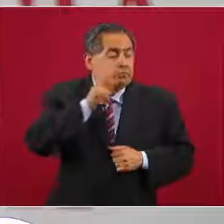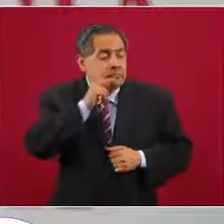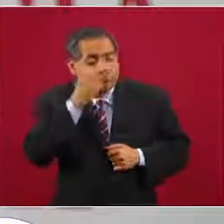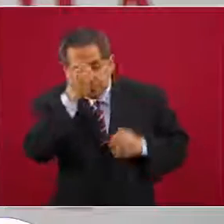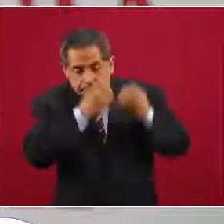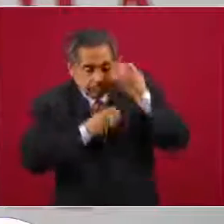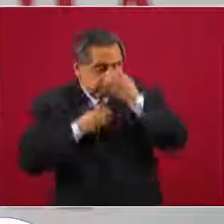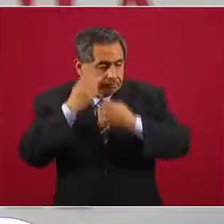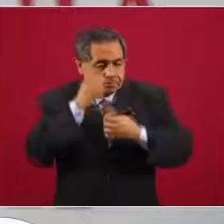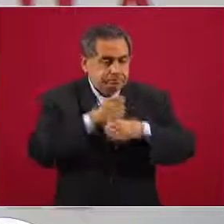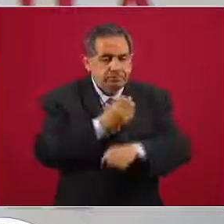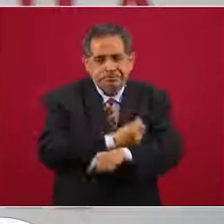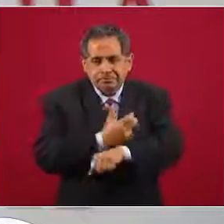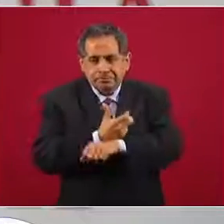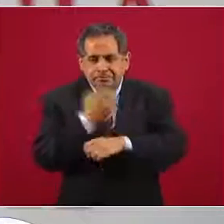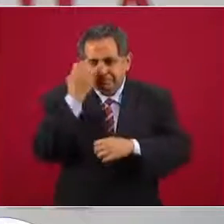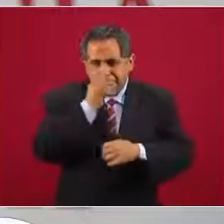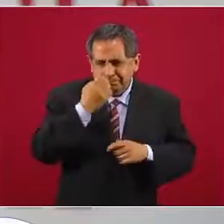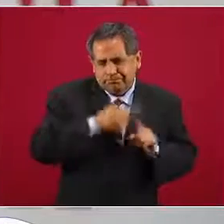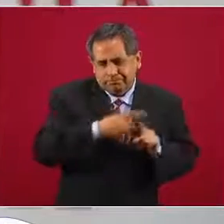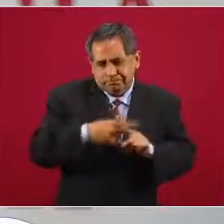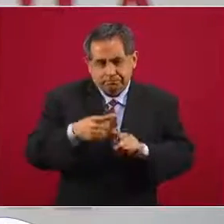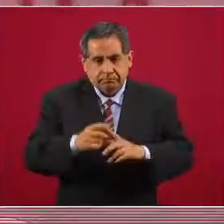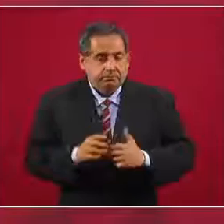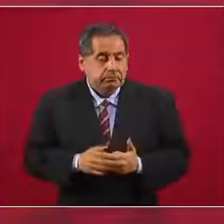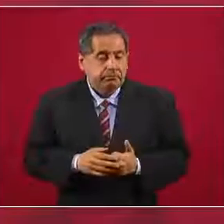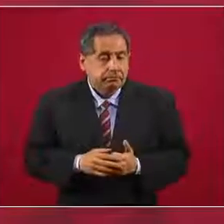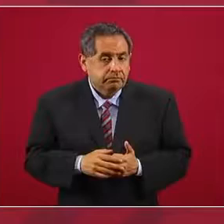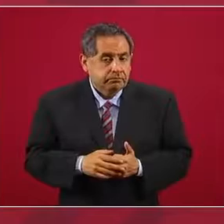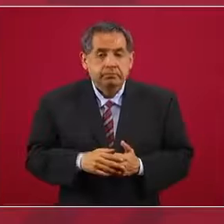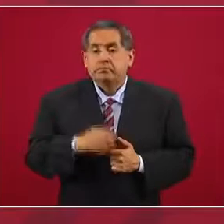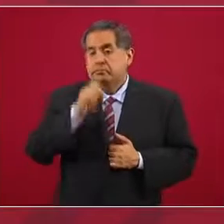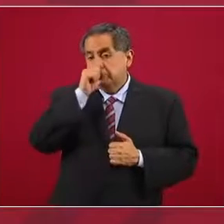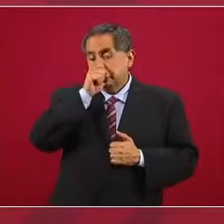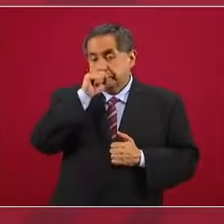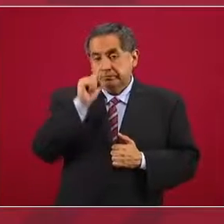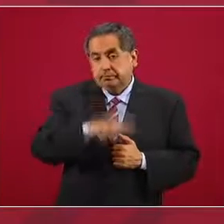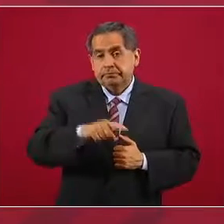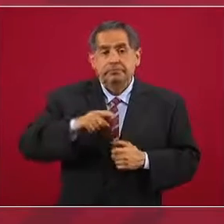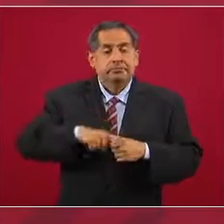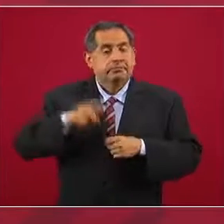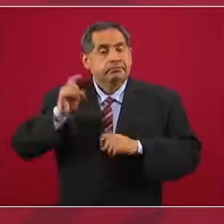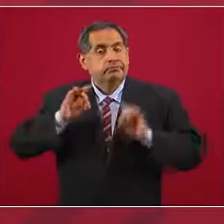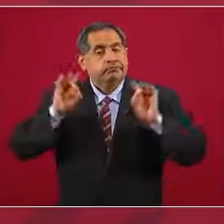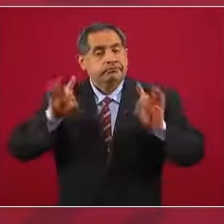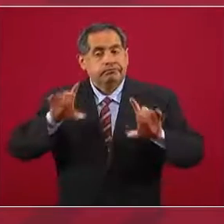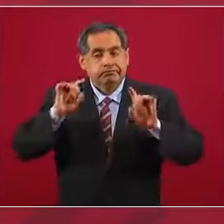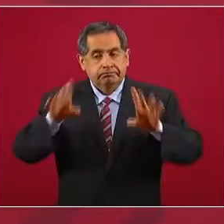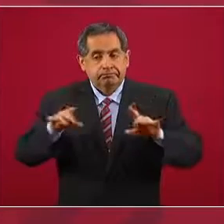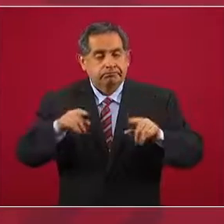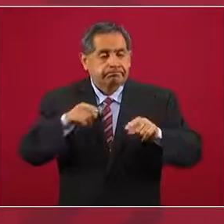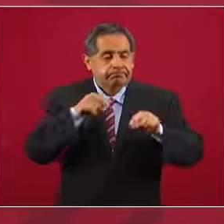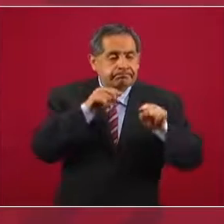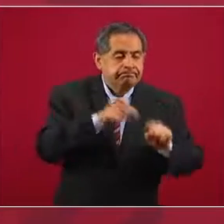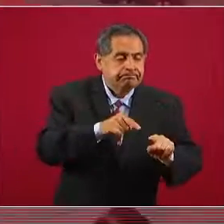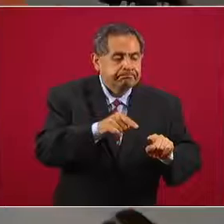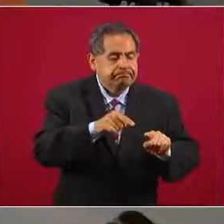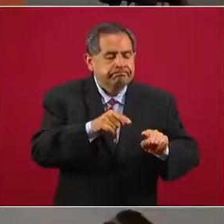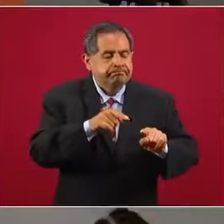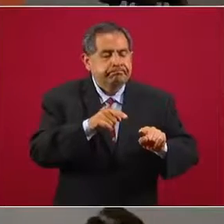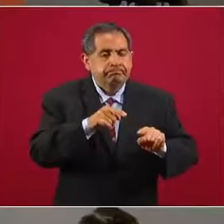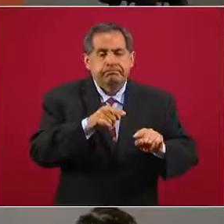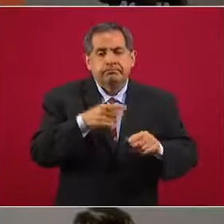procesos. Y el Consulado de México en Los Ángeles, que ha hecho repatriación de personas que desgraciadamente perdieron la